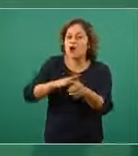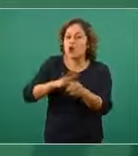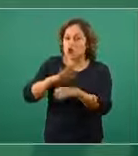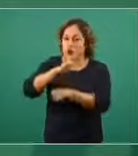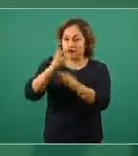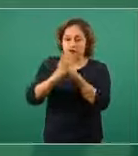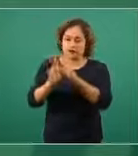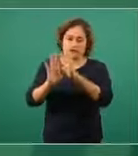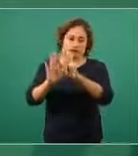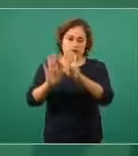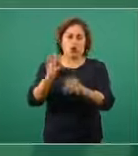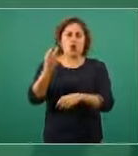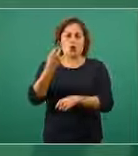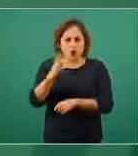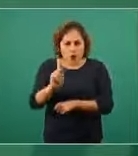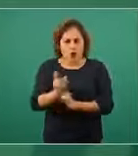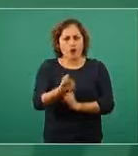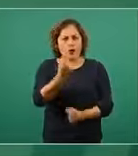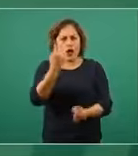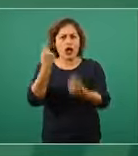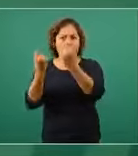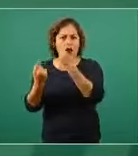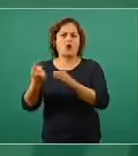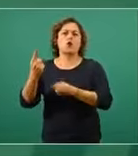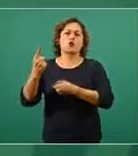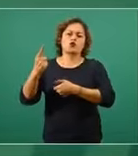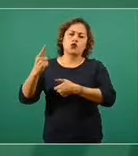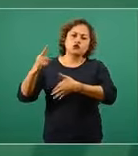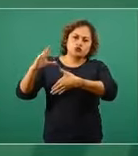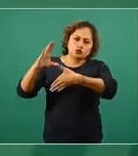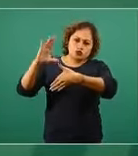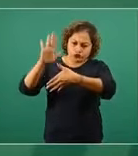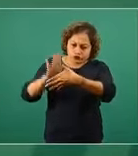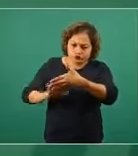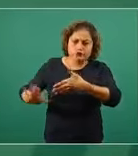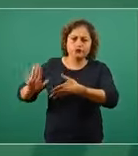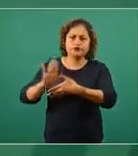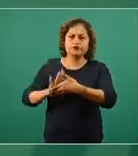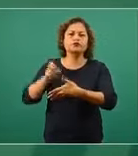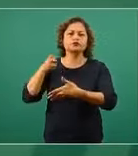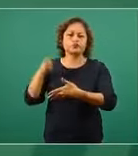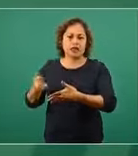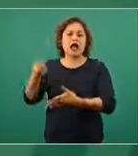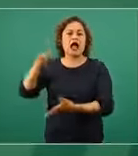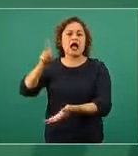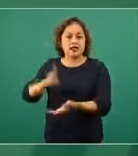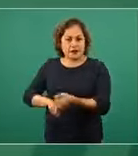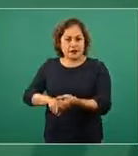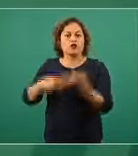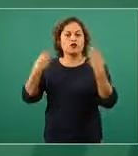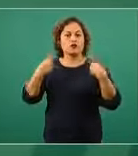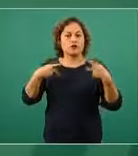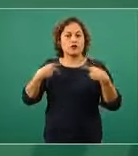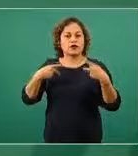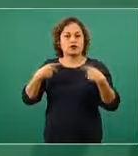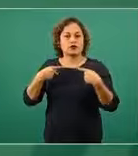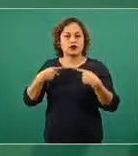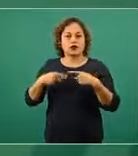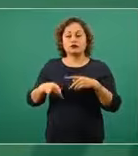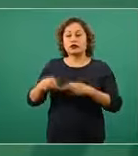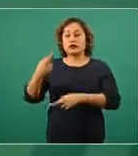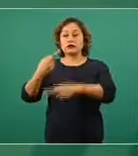hay países en Centro y Sudamérica que sí les piden a sus connacionales que se les realice una prueba para ingresar o para ser